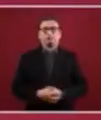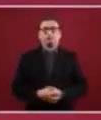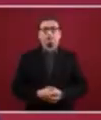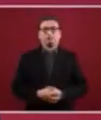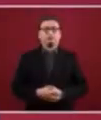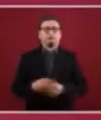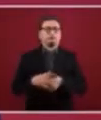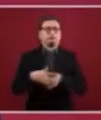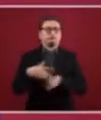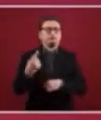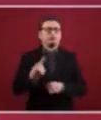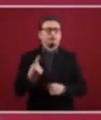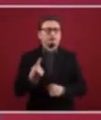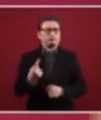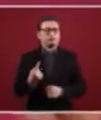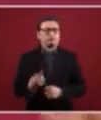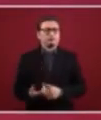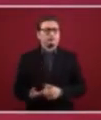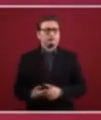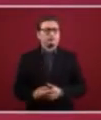porque